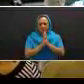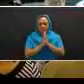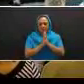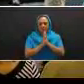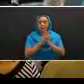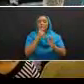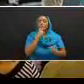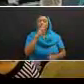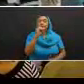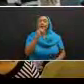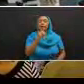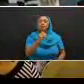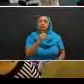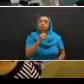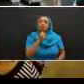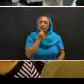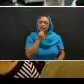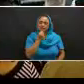Hermanos ancianos,